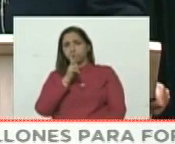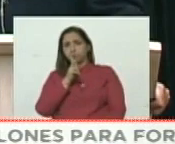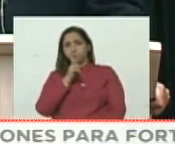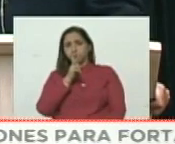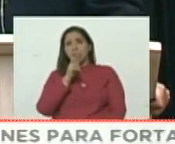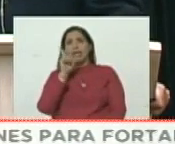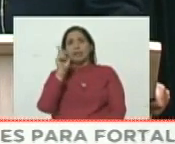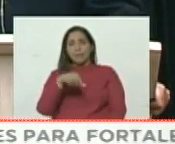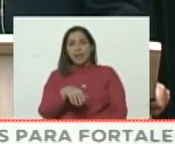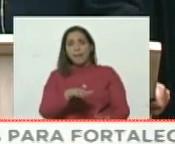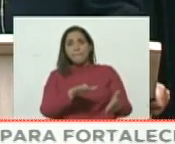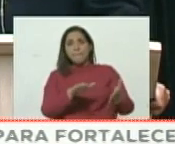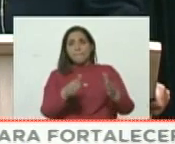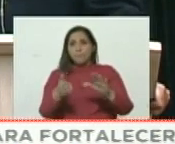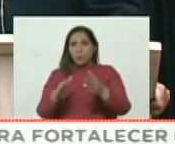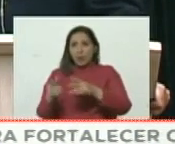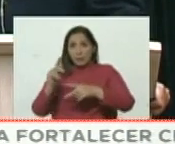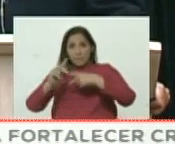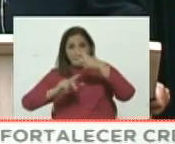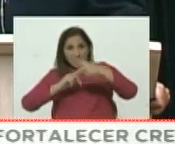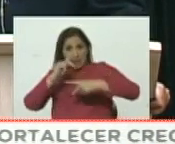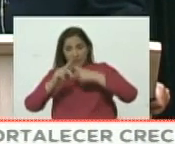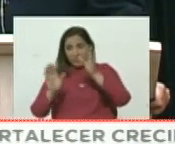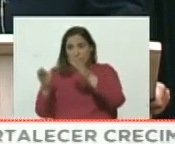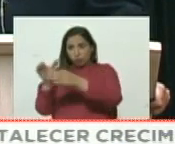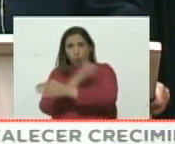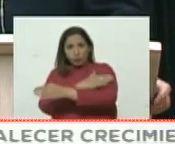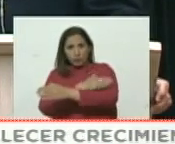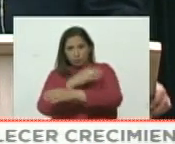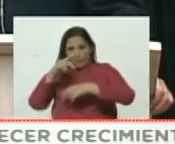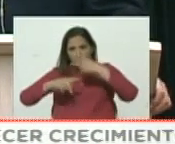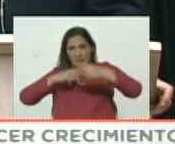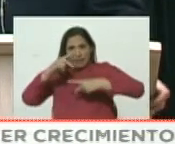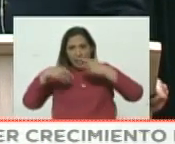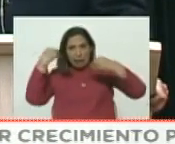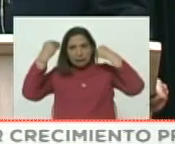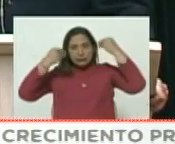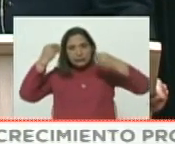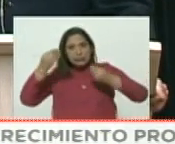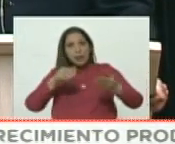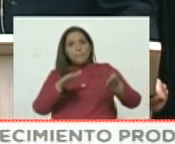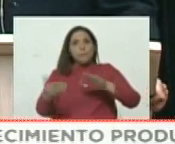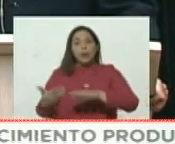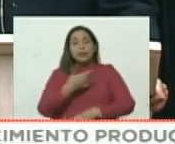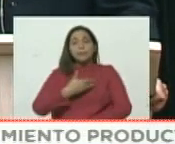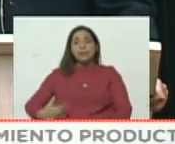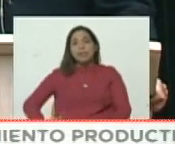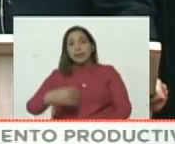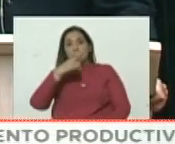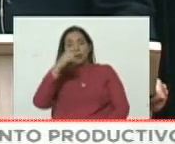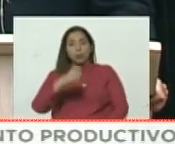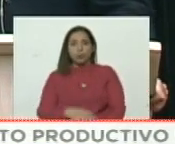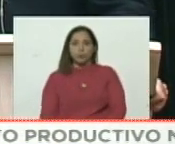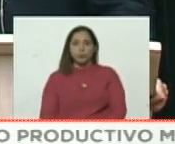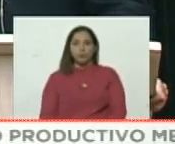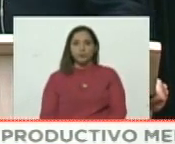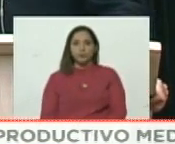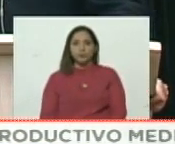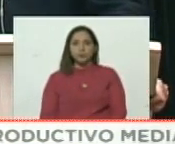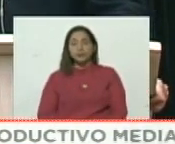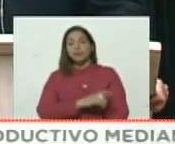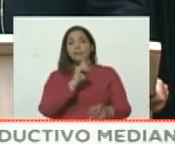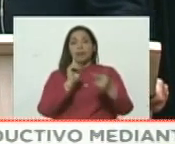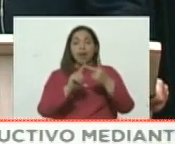el asesinato del presidente constitucional de la República Bolivariana de Venezuela, Nicolás Maduro, de la